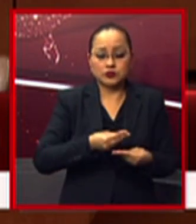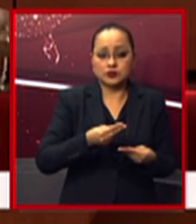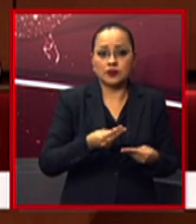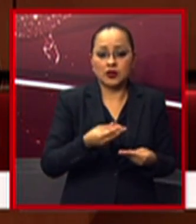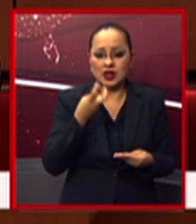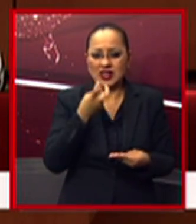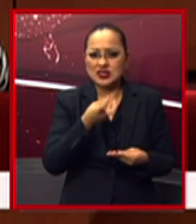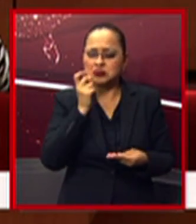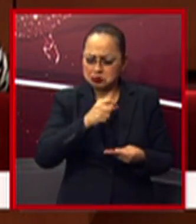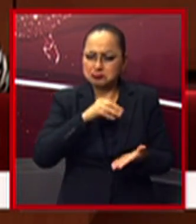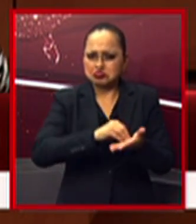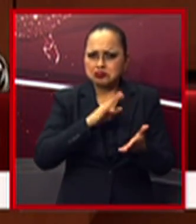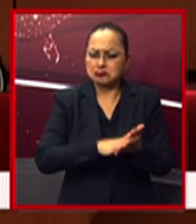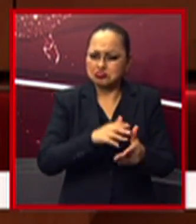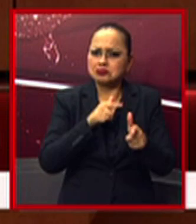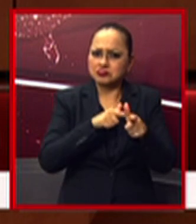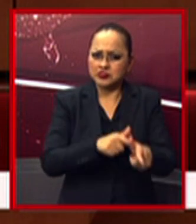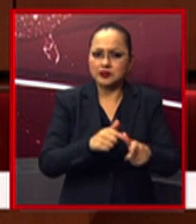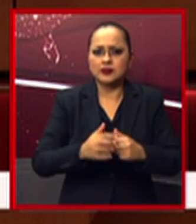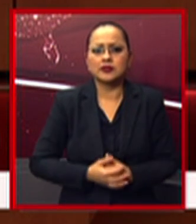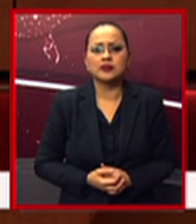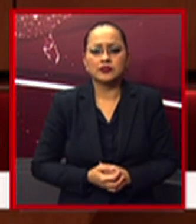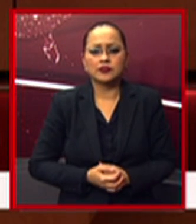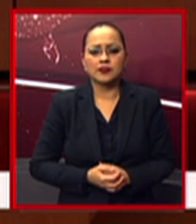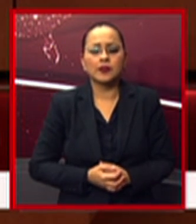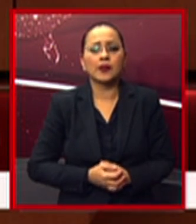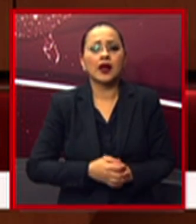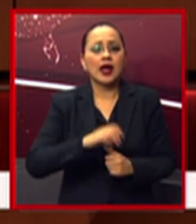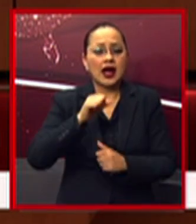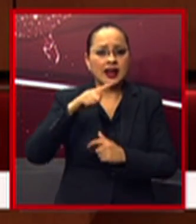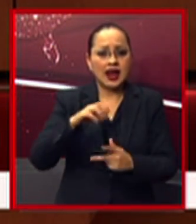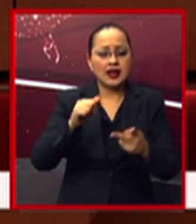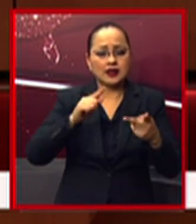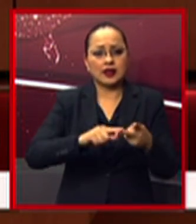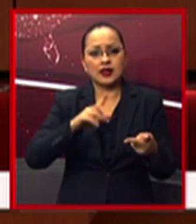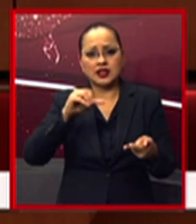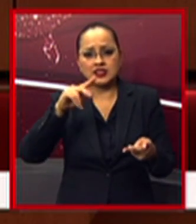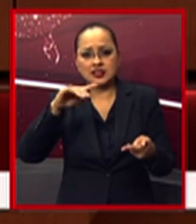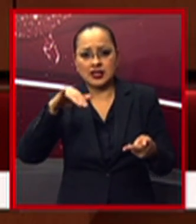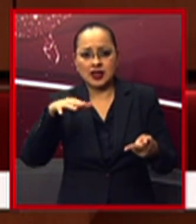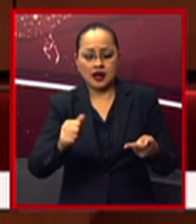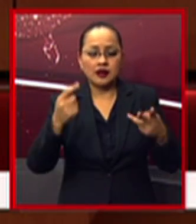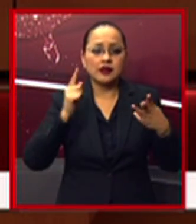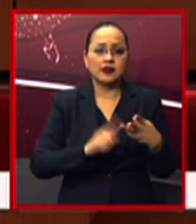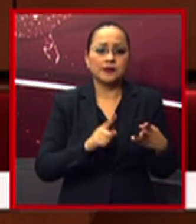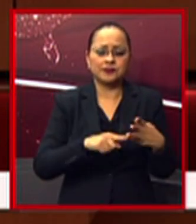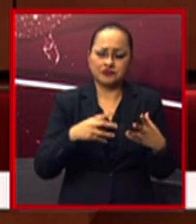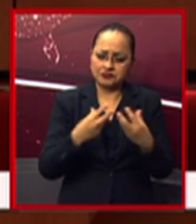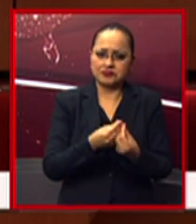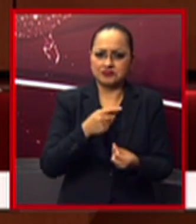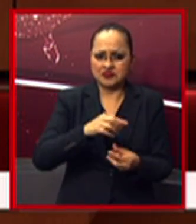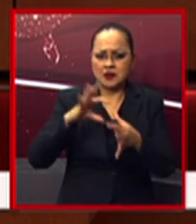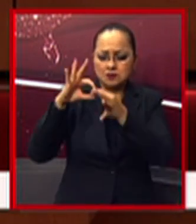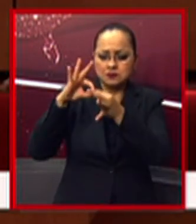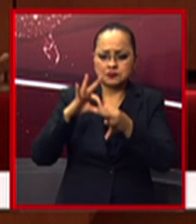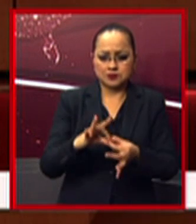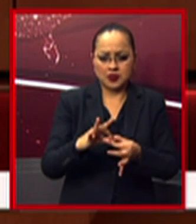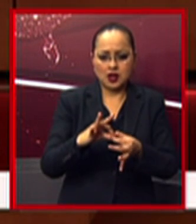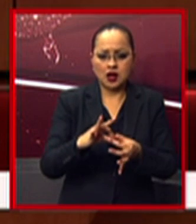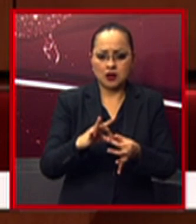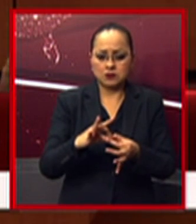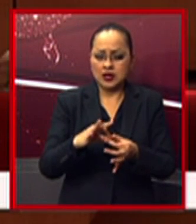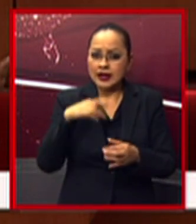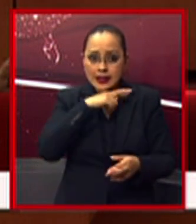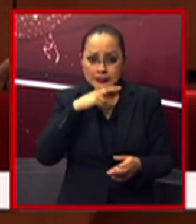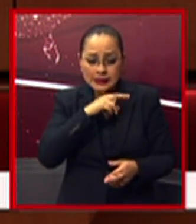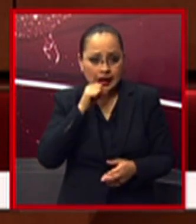totalmente respetados. Angélica de la Peña, Cristina Díaz, que lograron armonizar sin